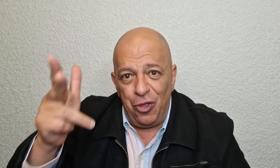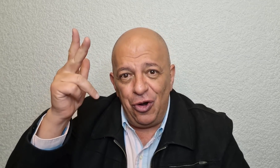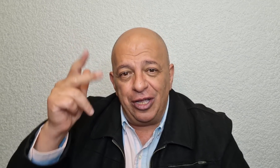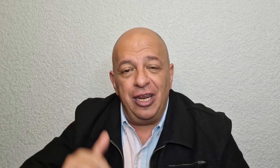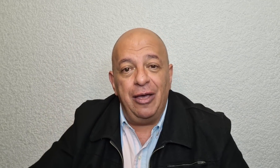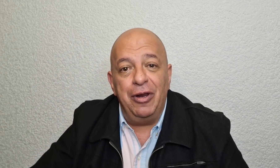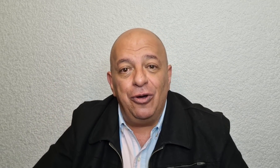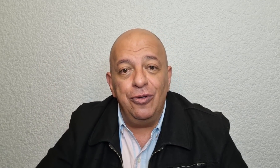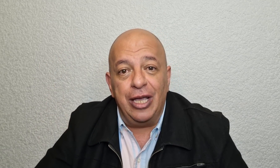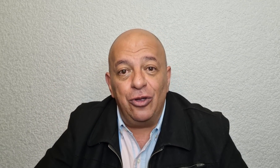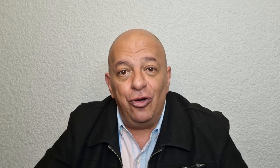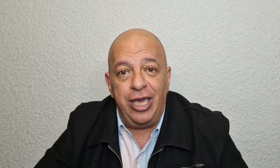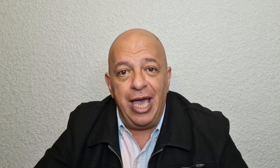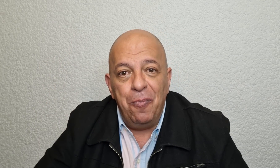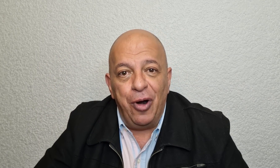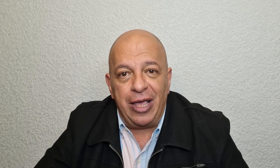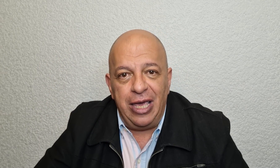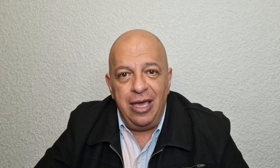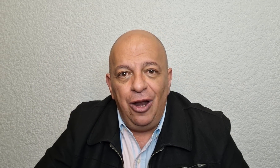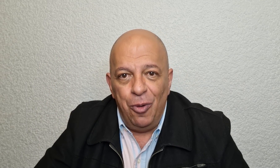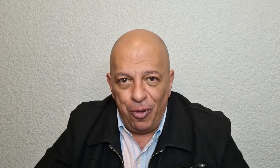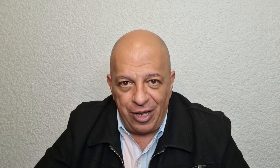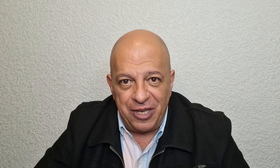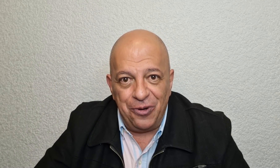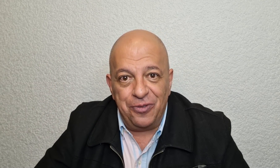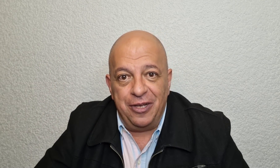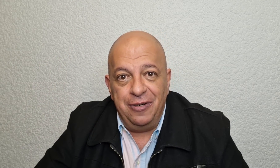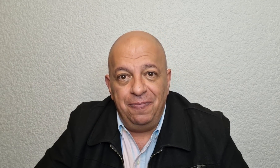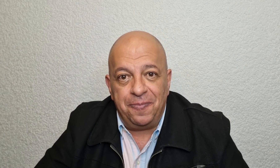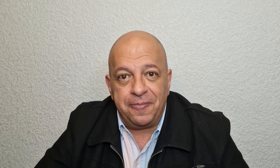todo lo que tiene que ver con tecnología por aquí lo podrás encontrar